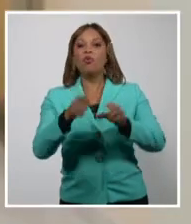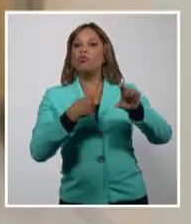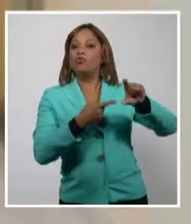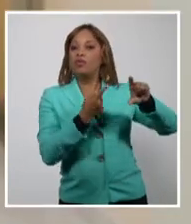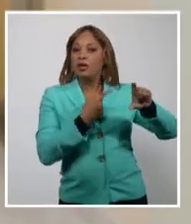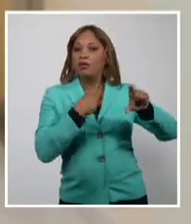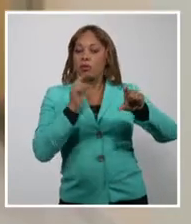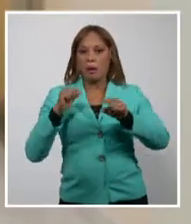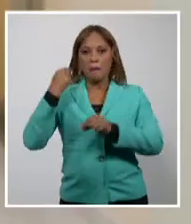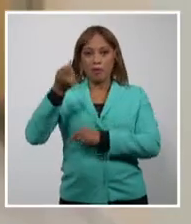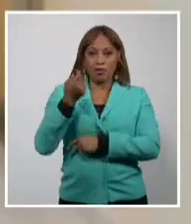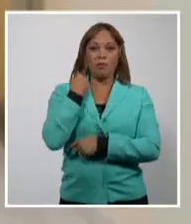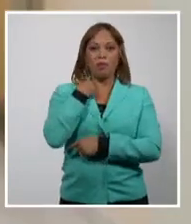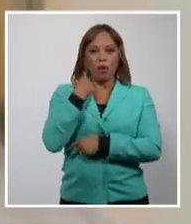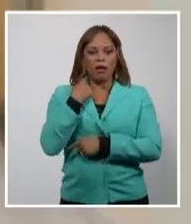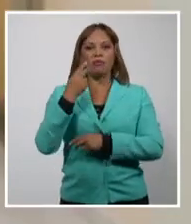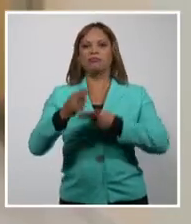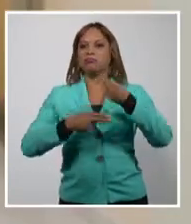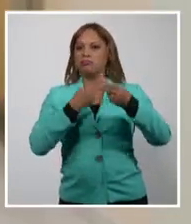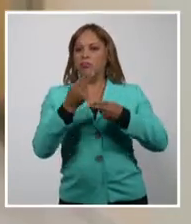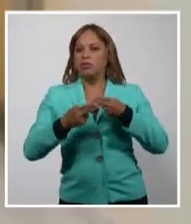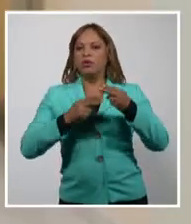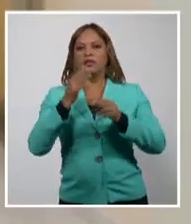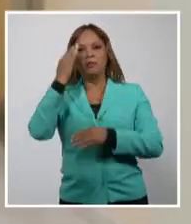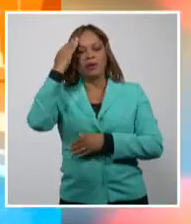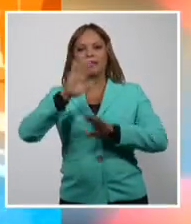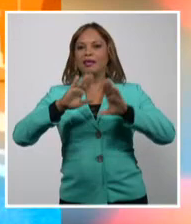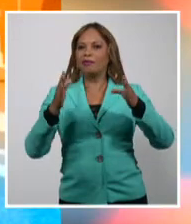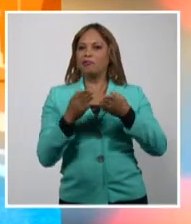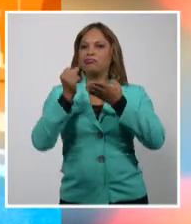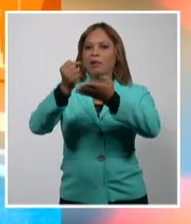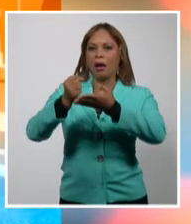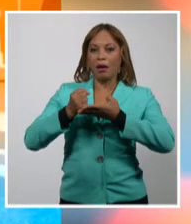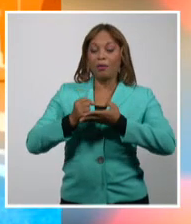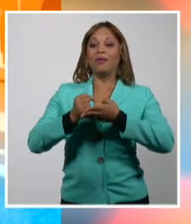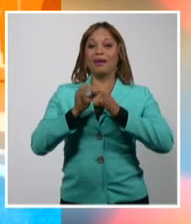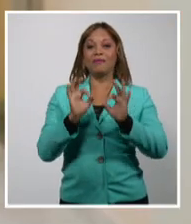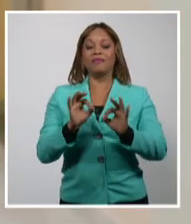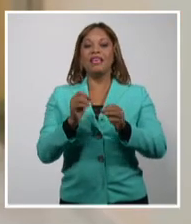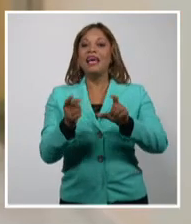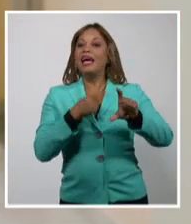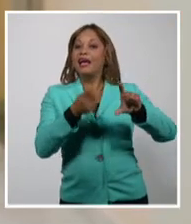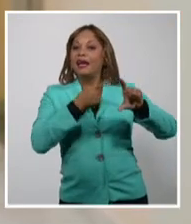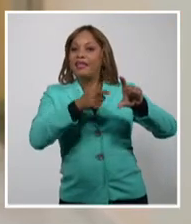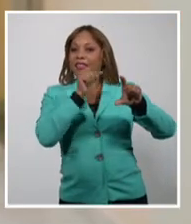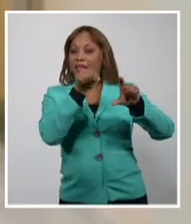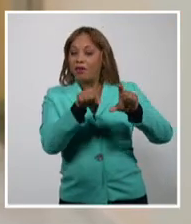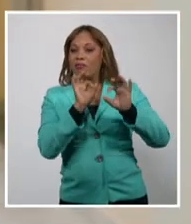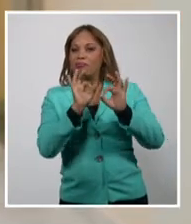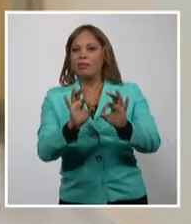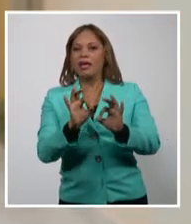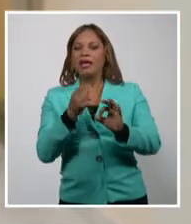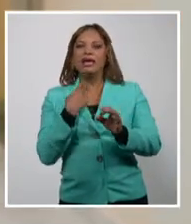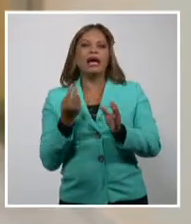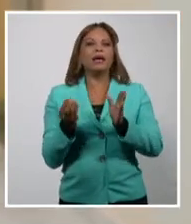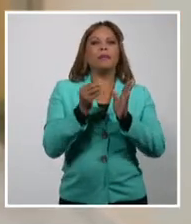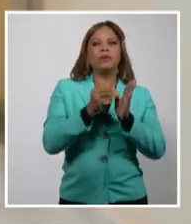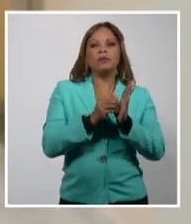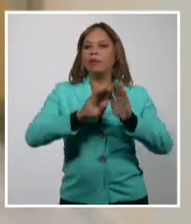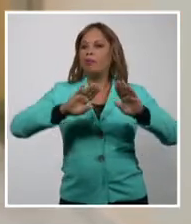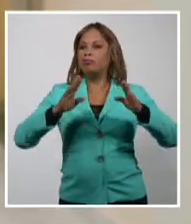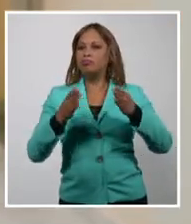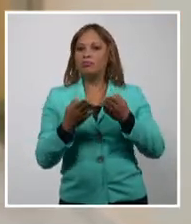a la Dirección Provincial de Cultura y a la EGREN, titulado Joyas Inéditas. Y en el disco Failde con Tumbao, pues dejamos grabada